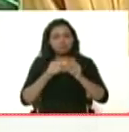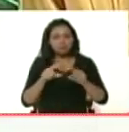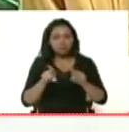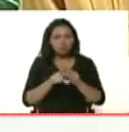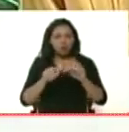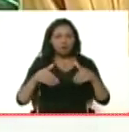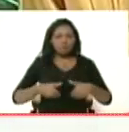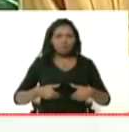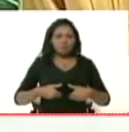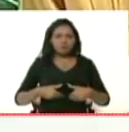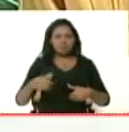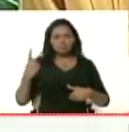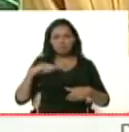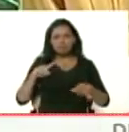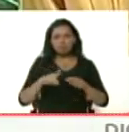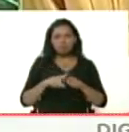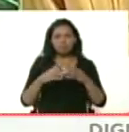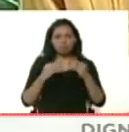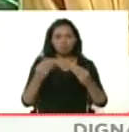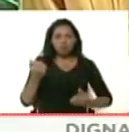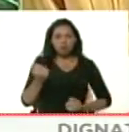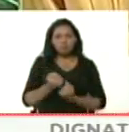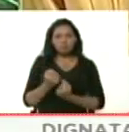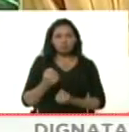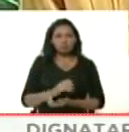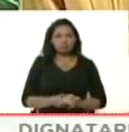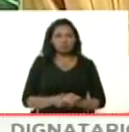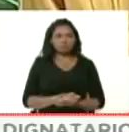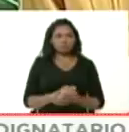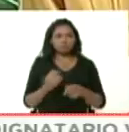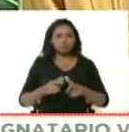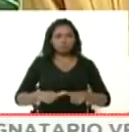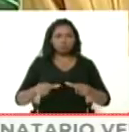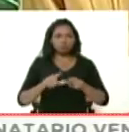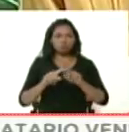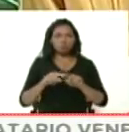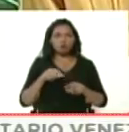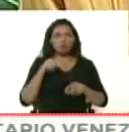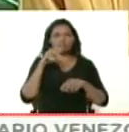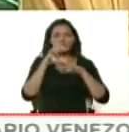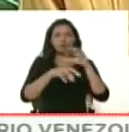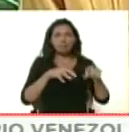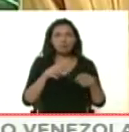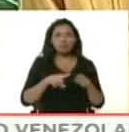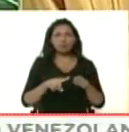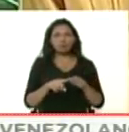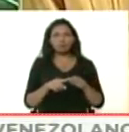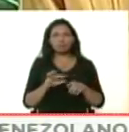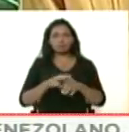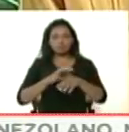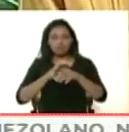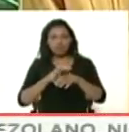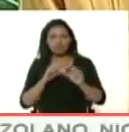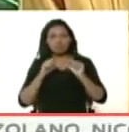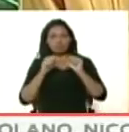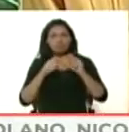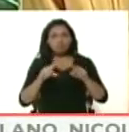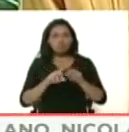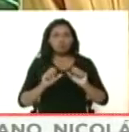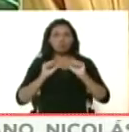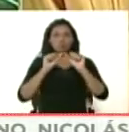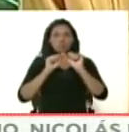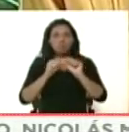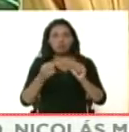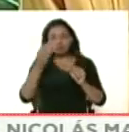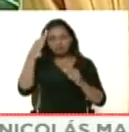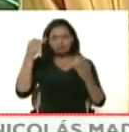esfuerzo y cuenten con todo el apoyo del sector ganadero, del sector cárnico, para seguir avanzando. Que